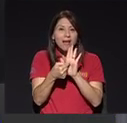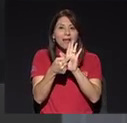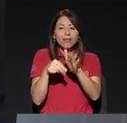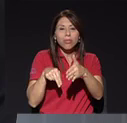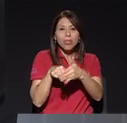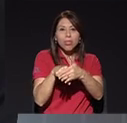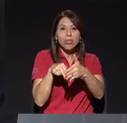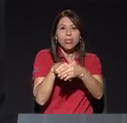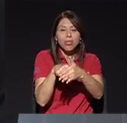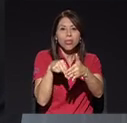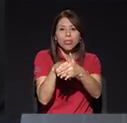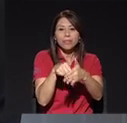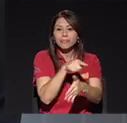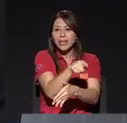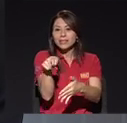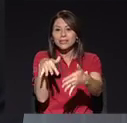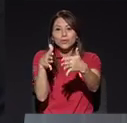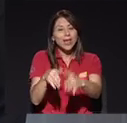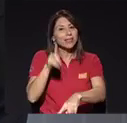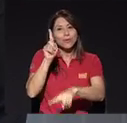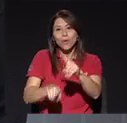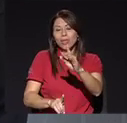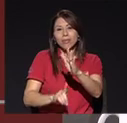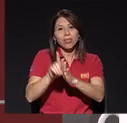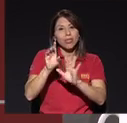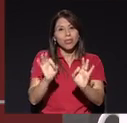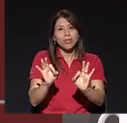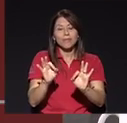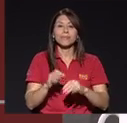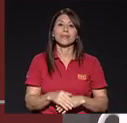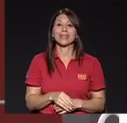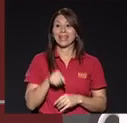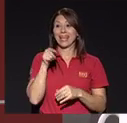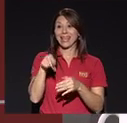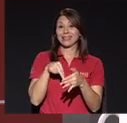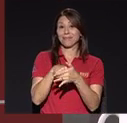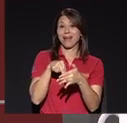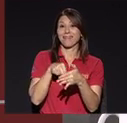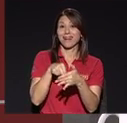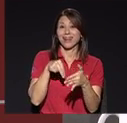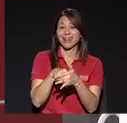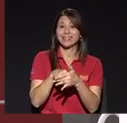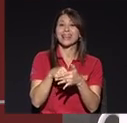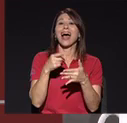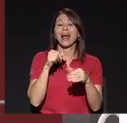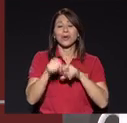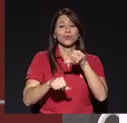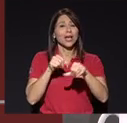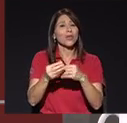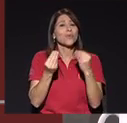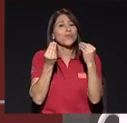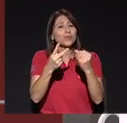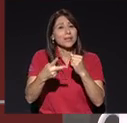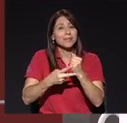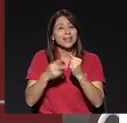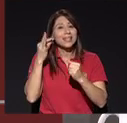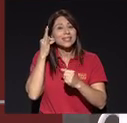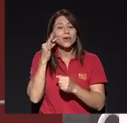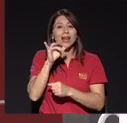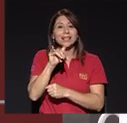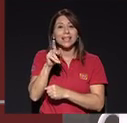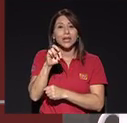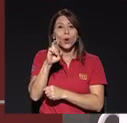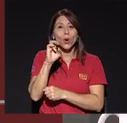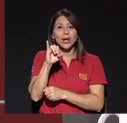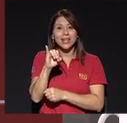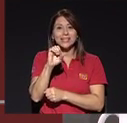que ese estudiante no se desarrolle de una manera plena. Y contra estas barreras ha luchado muchas veces la señora Yenori Salazar, quien compartió con Una Mirada